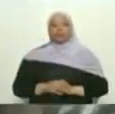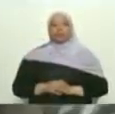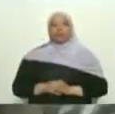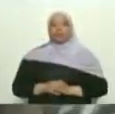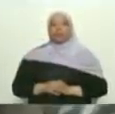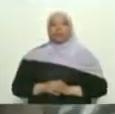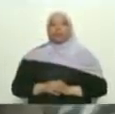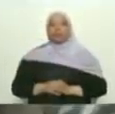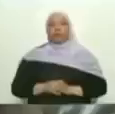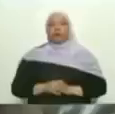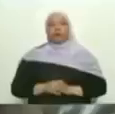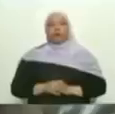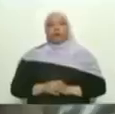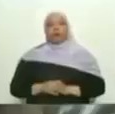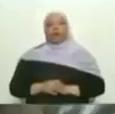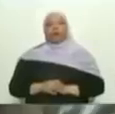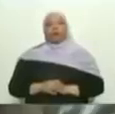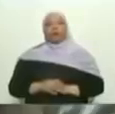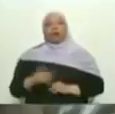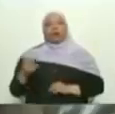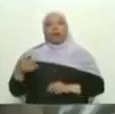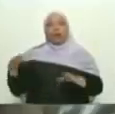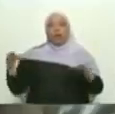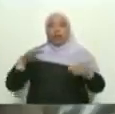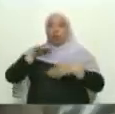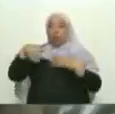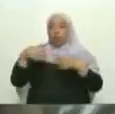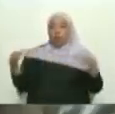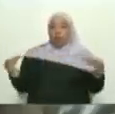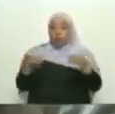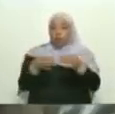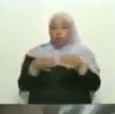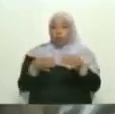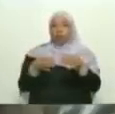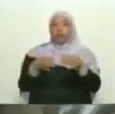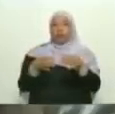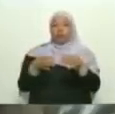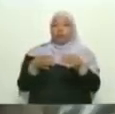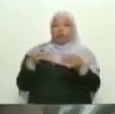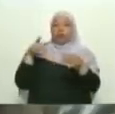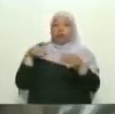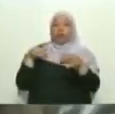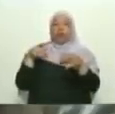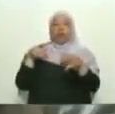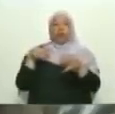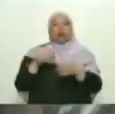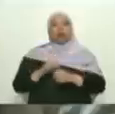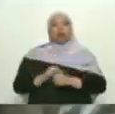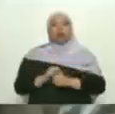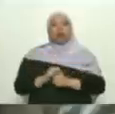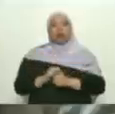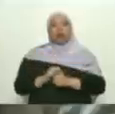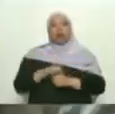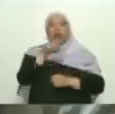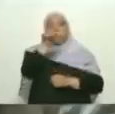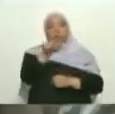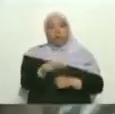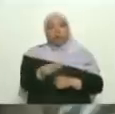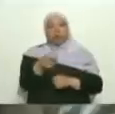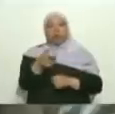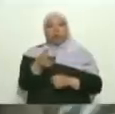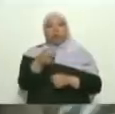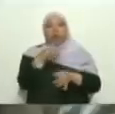entre ellos a no solamente escarcelar a este criminal que acaba